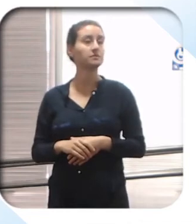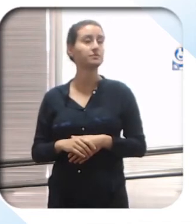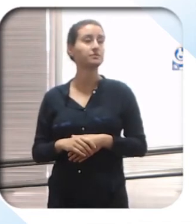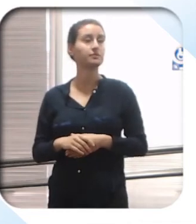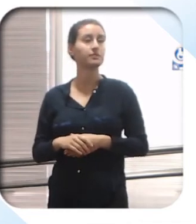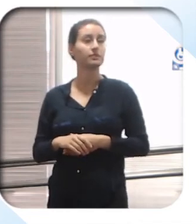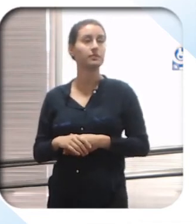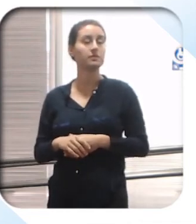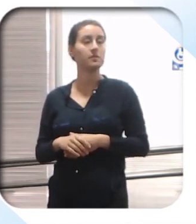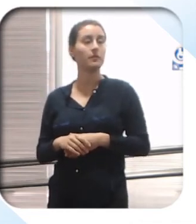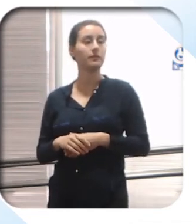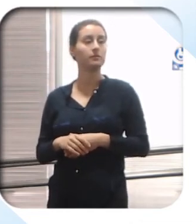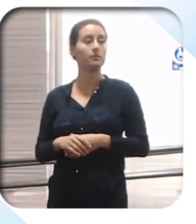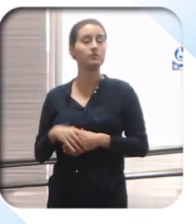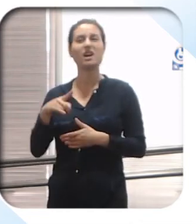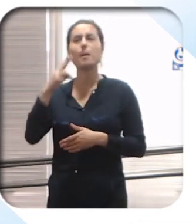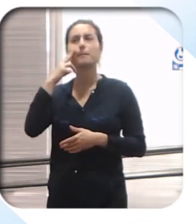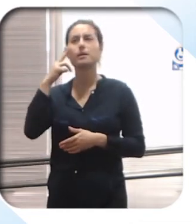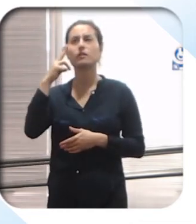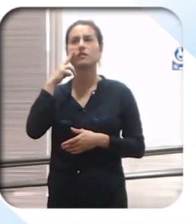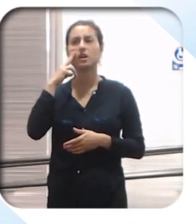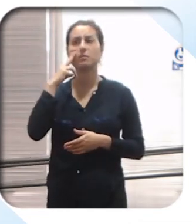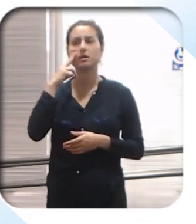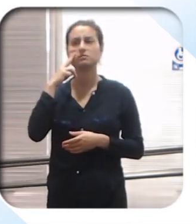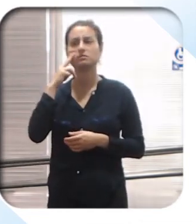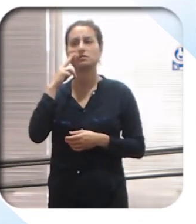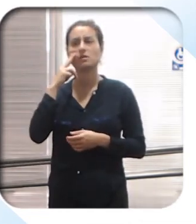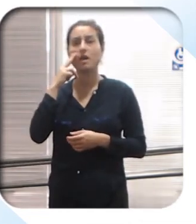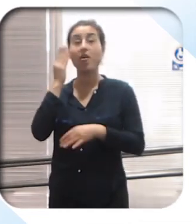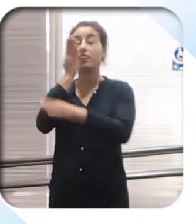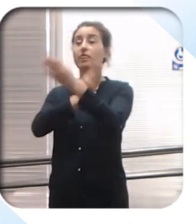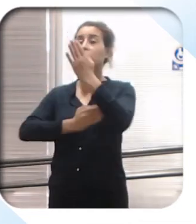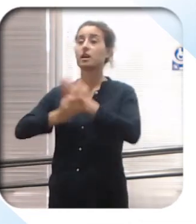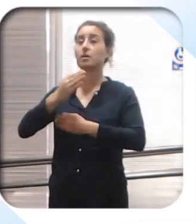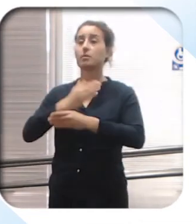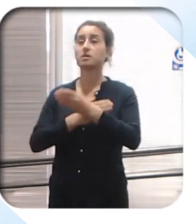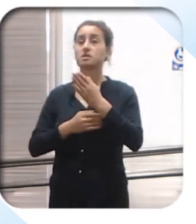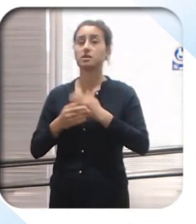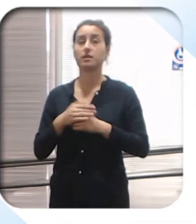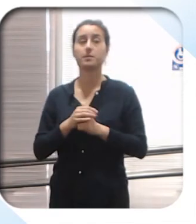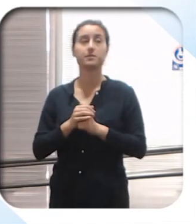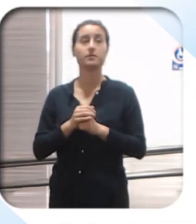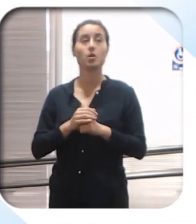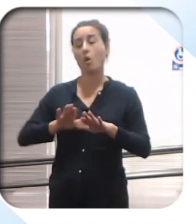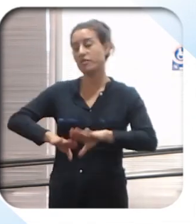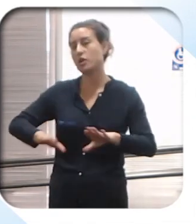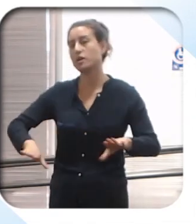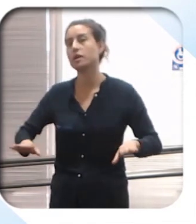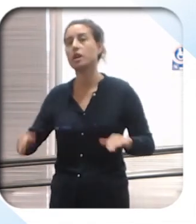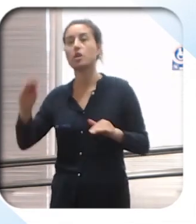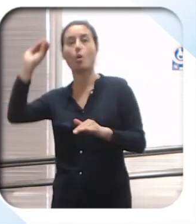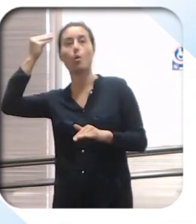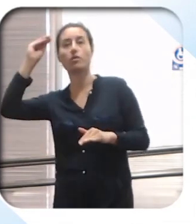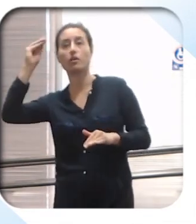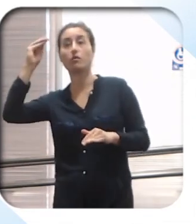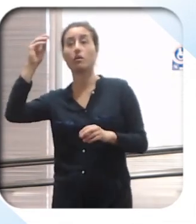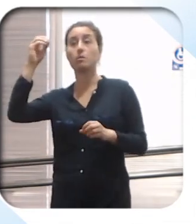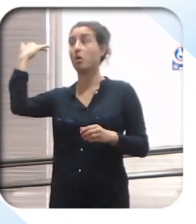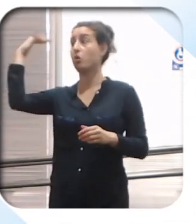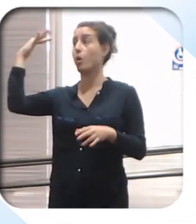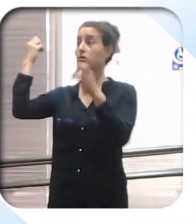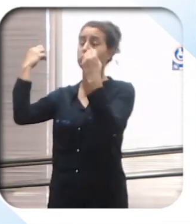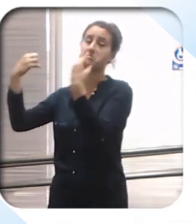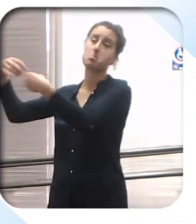oferta productiva, bueno, ahí tenemos un gran problema. El discapacitado se aborda cuando es niño, cuando es joven y luego se